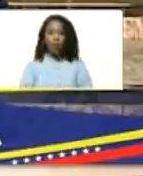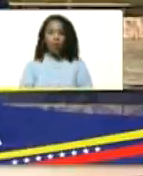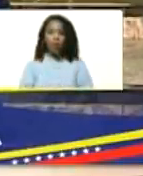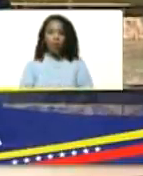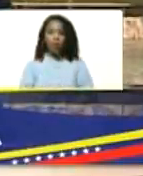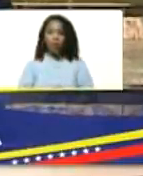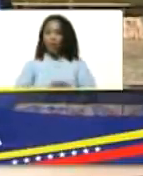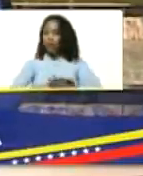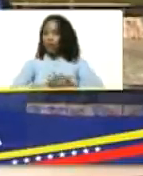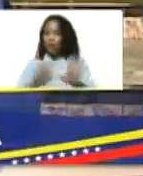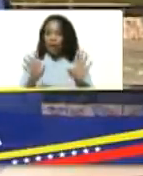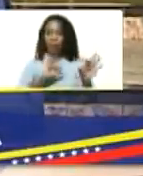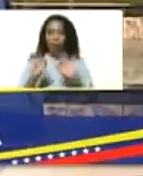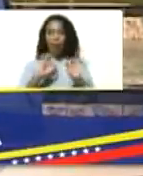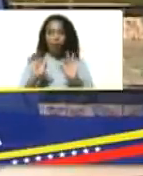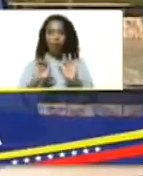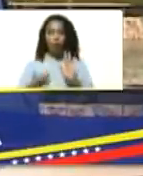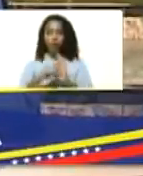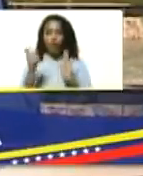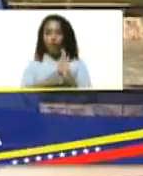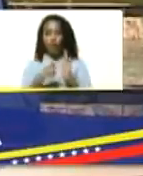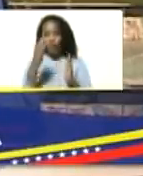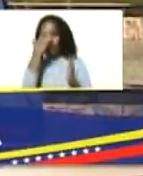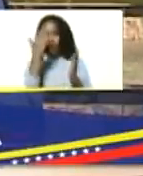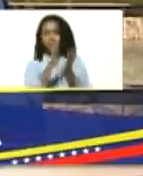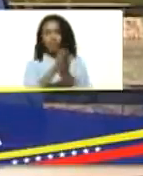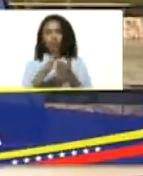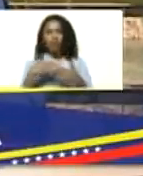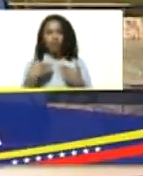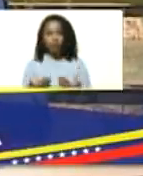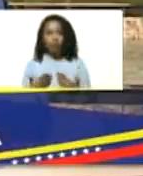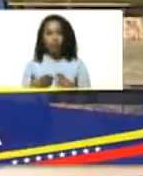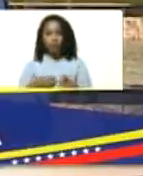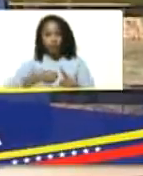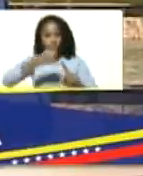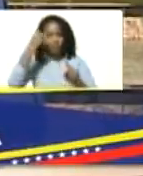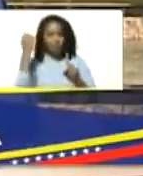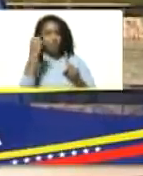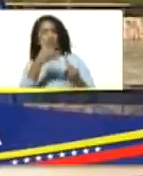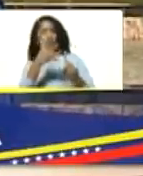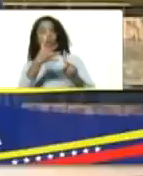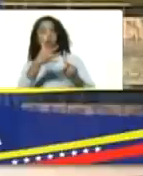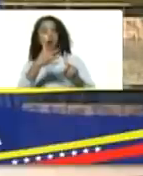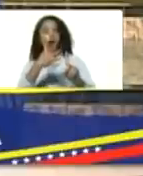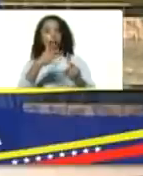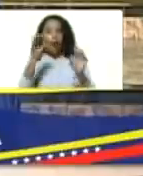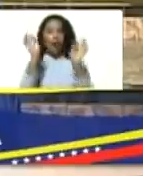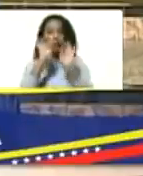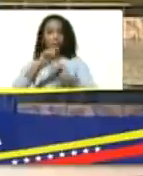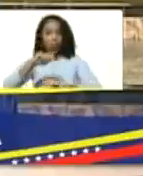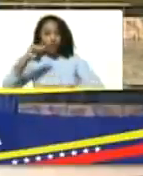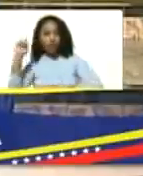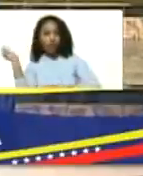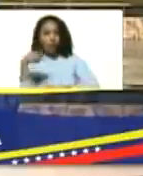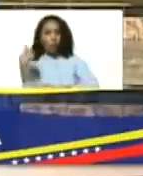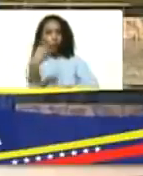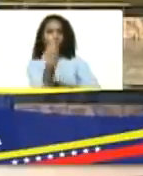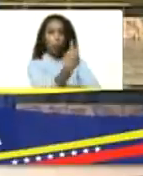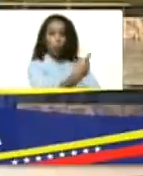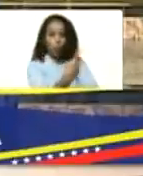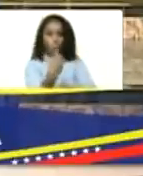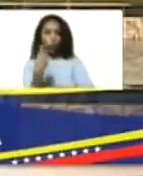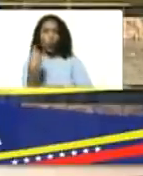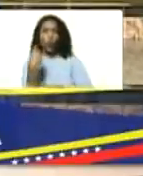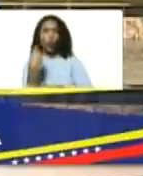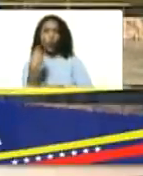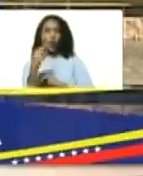preparados puedo decir para enfrentar el impacto del efecto búmeran sobre la economía occidental